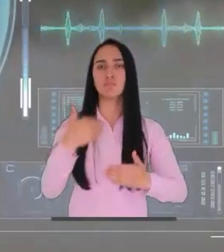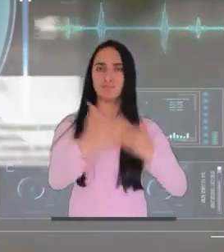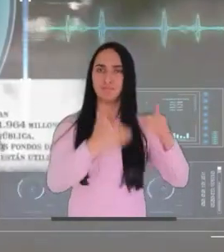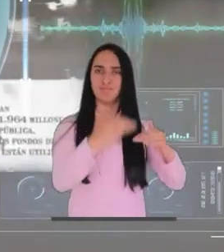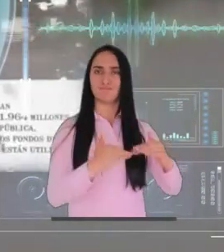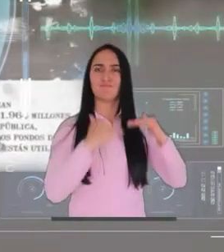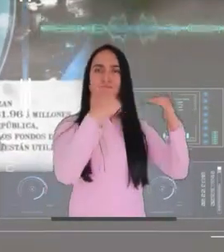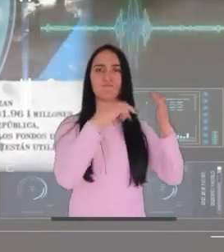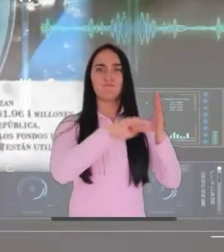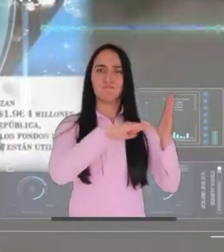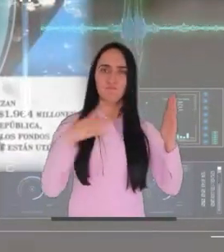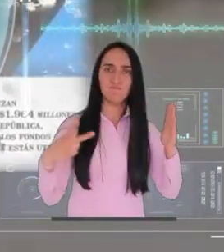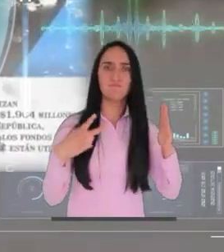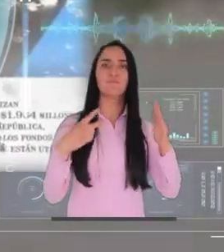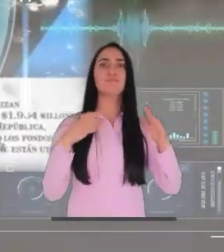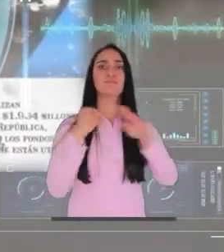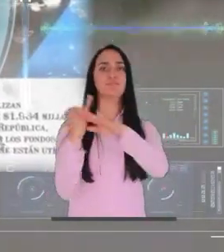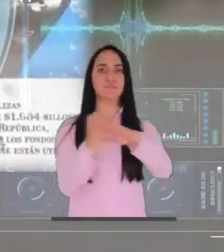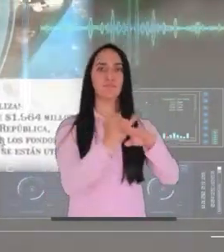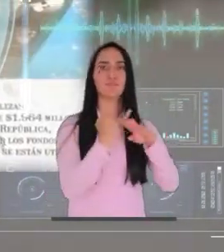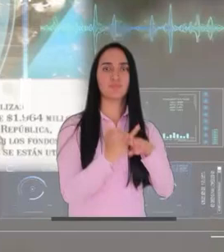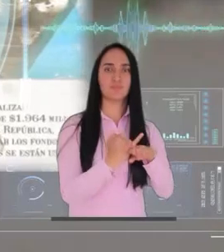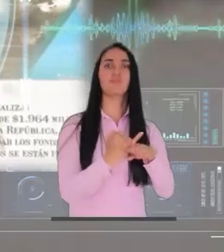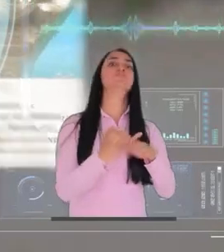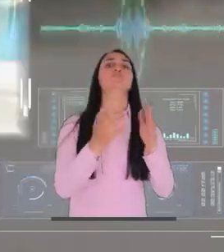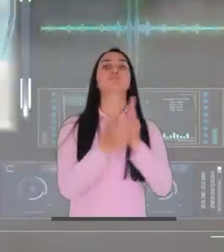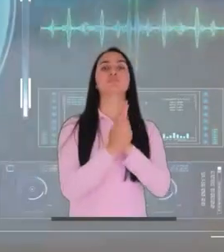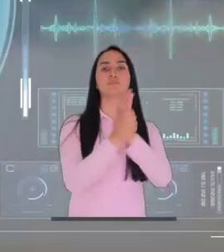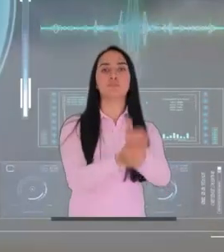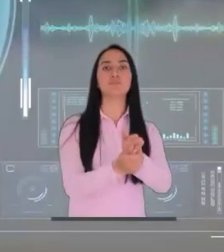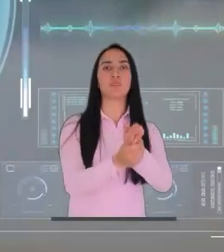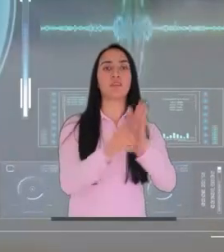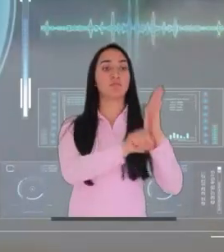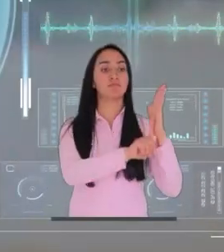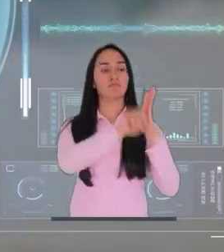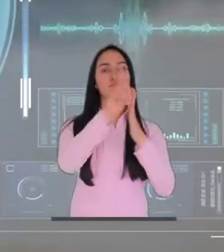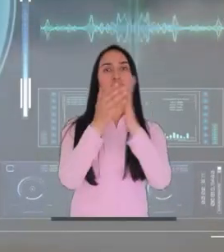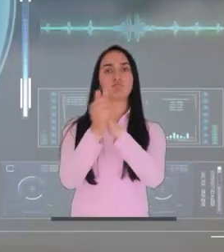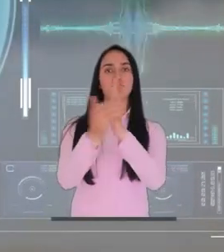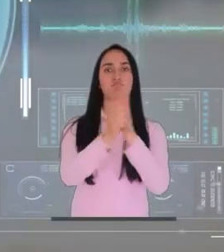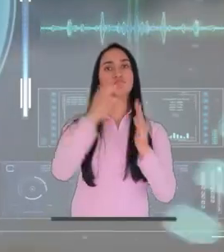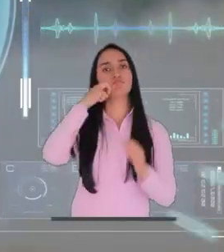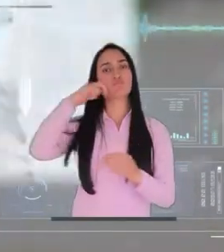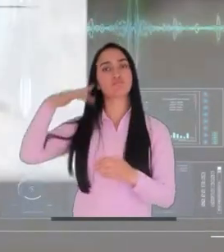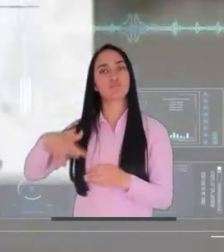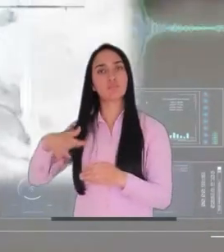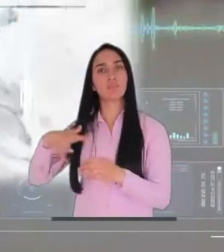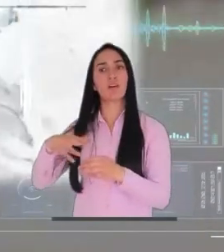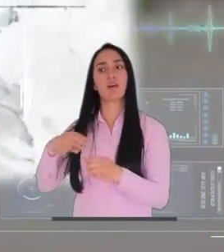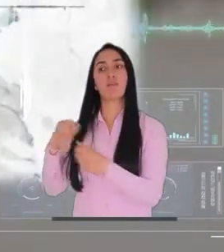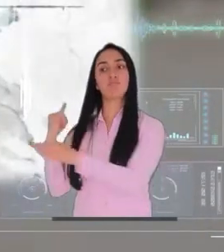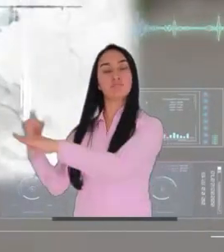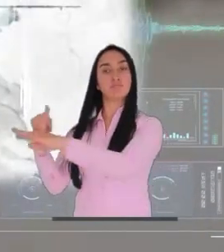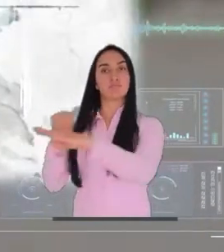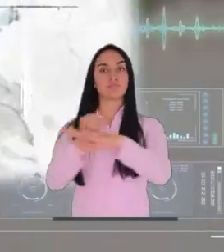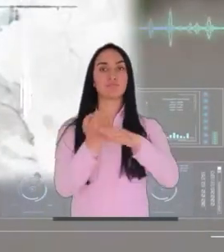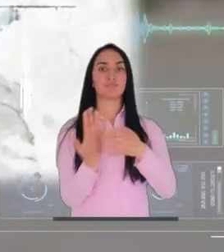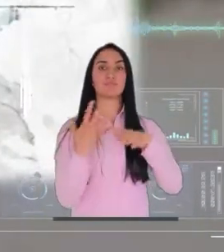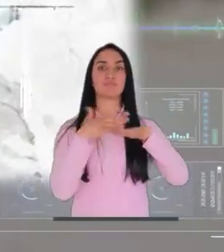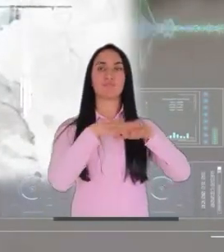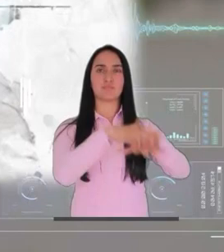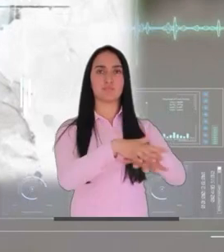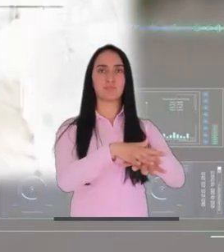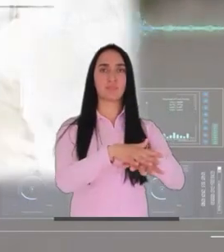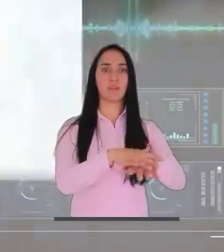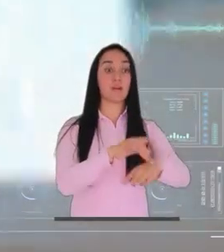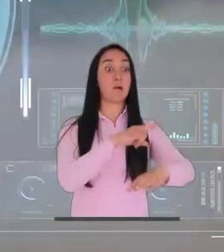del país. A través de procesos de modernización tecnológica, institucional y metodológica, del desarrollo integral del talento